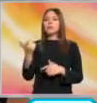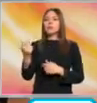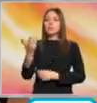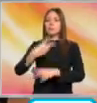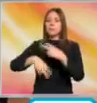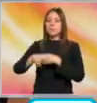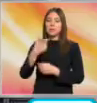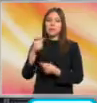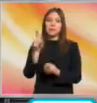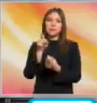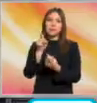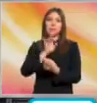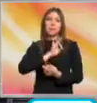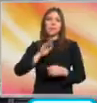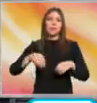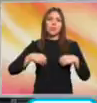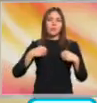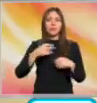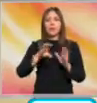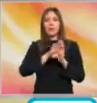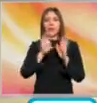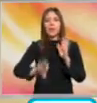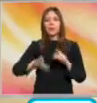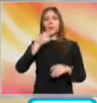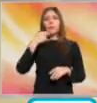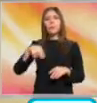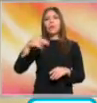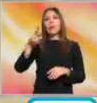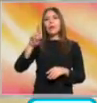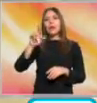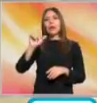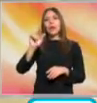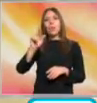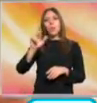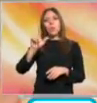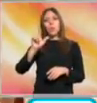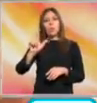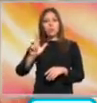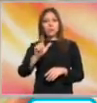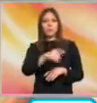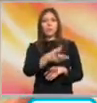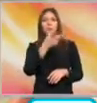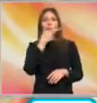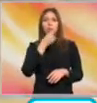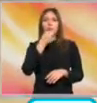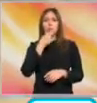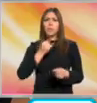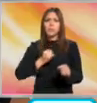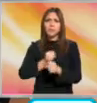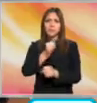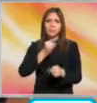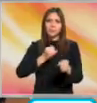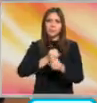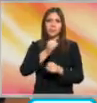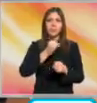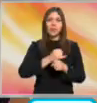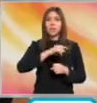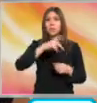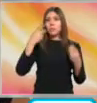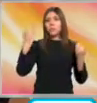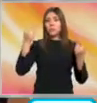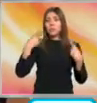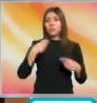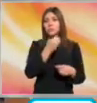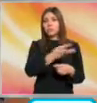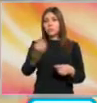y vivir, ¿sí? Don Raúl es un carpintero. Además es conocidísimo, ¿eh? Famosísimo es don No, Raúl.